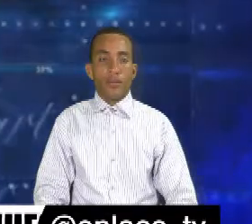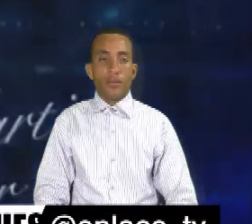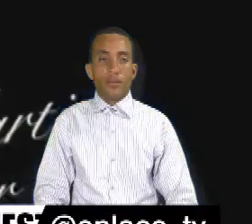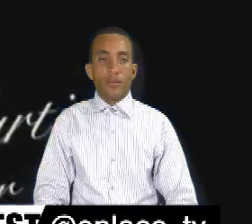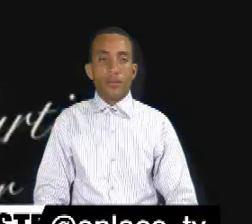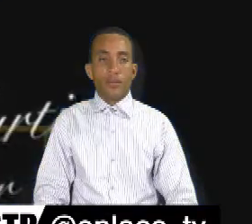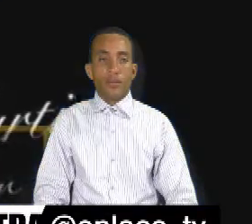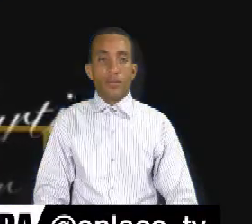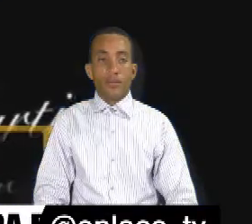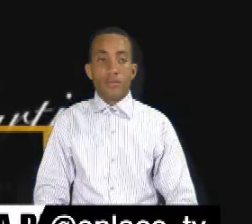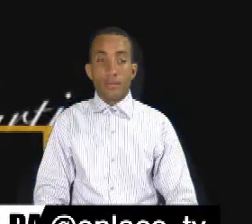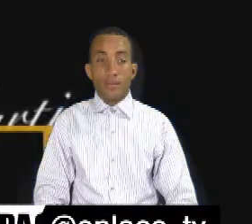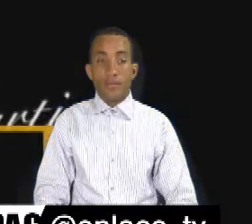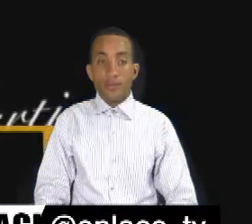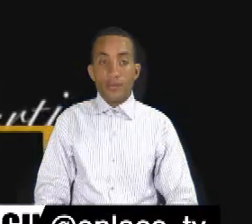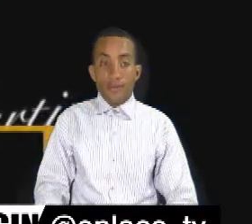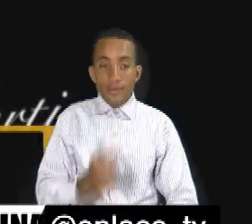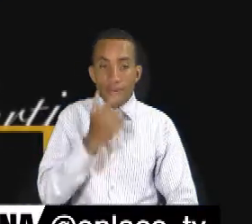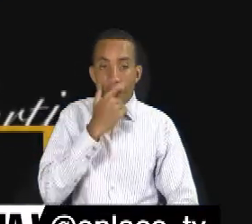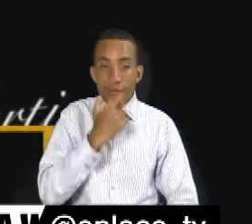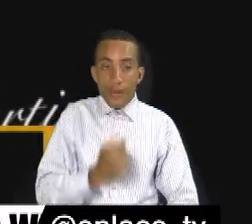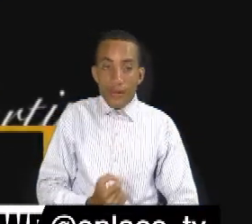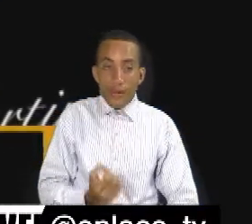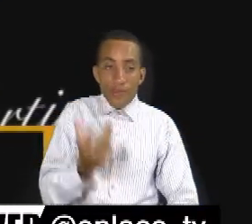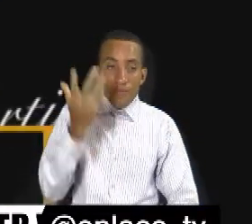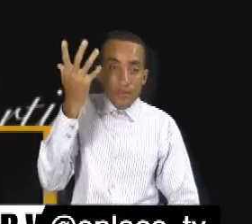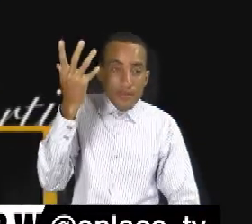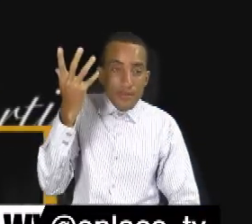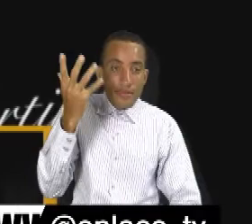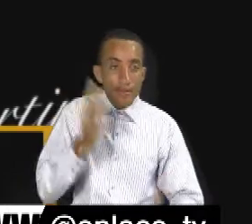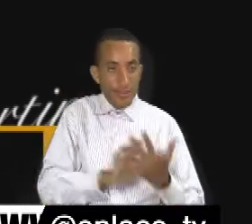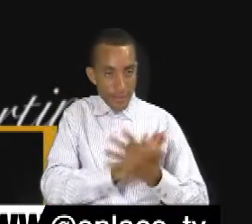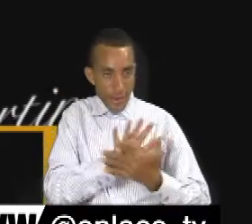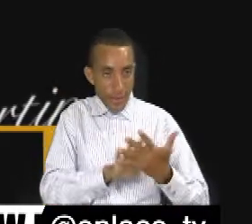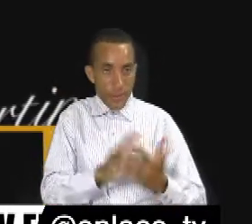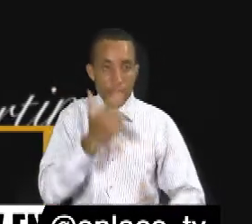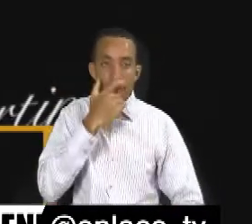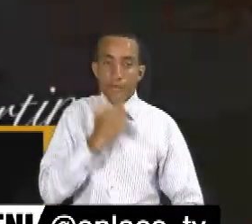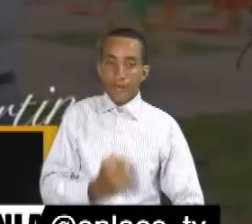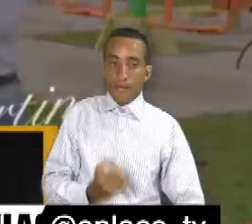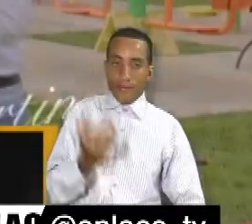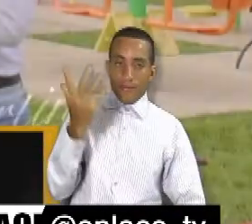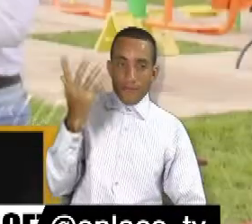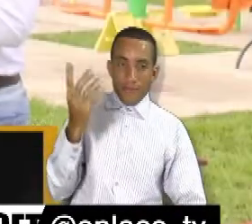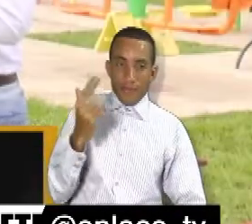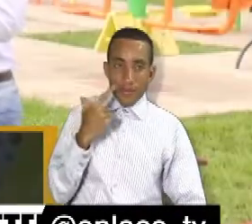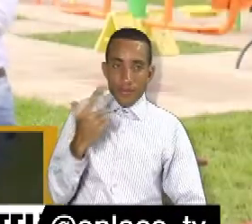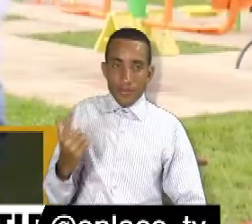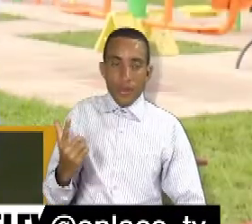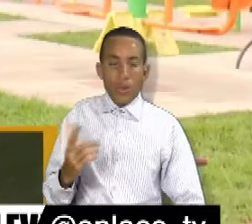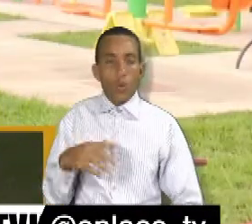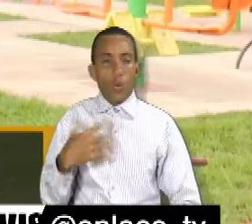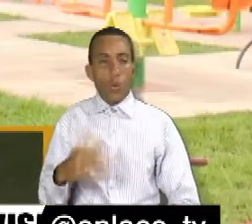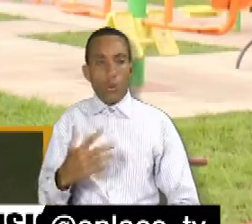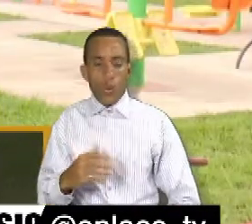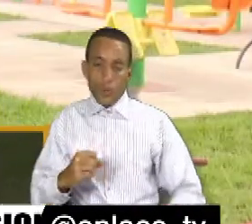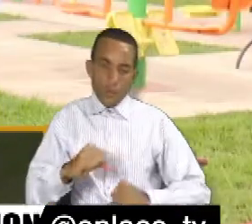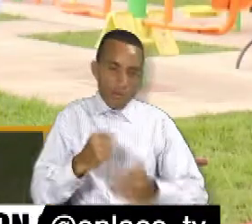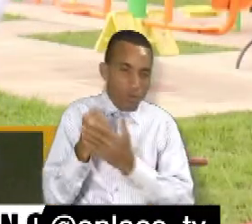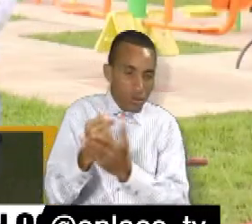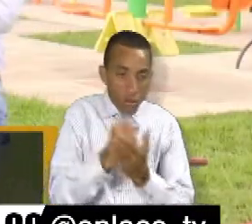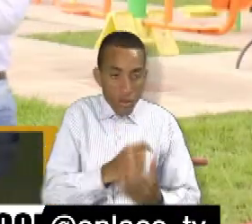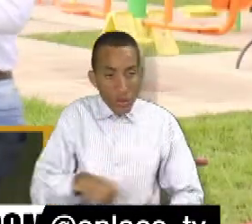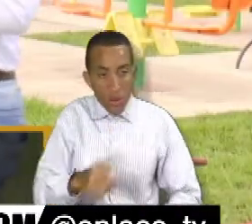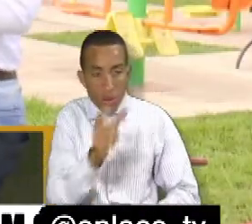Para Martin Luther King, si se ayuda a una sola persona, no habrá sido en vano lo vivido. Esta frase parece quedarle corta a